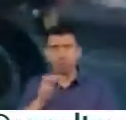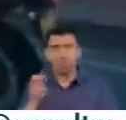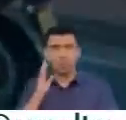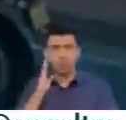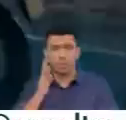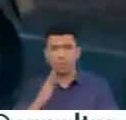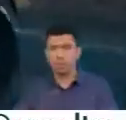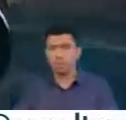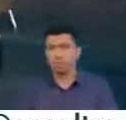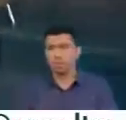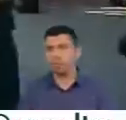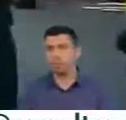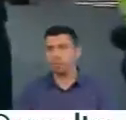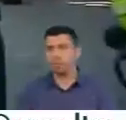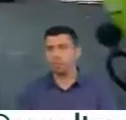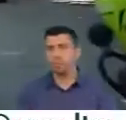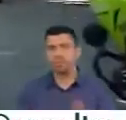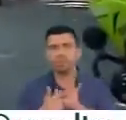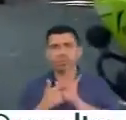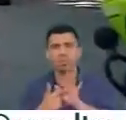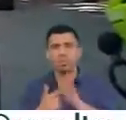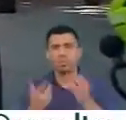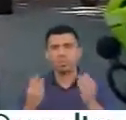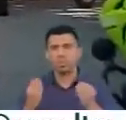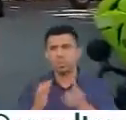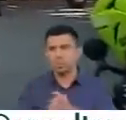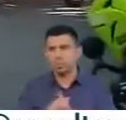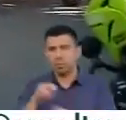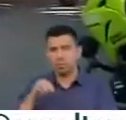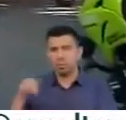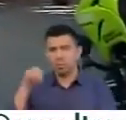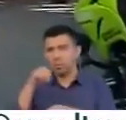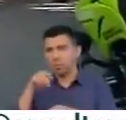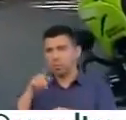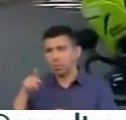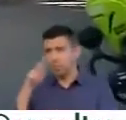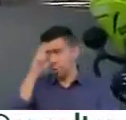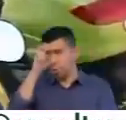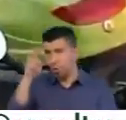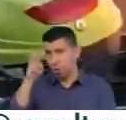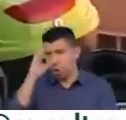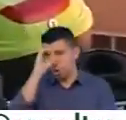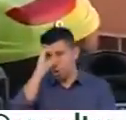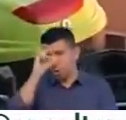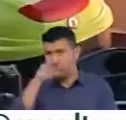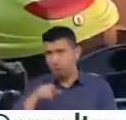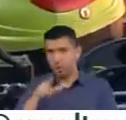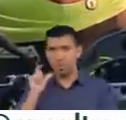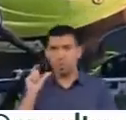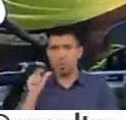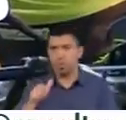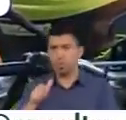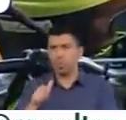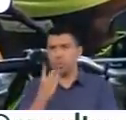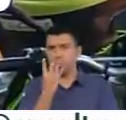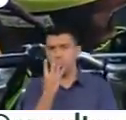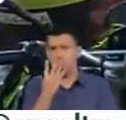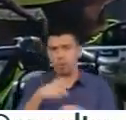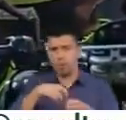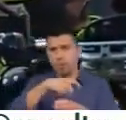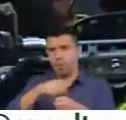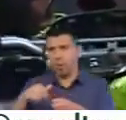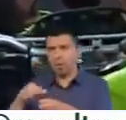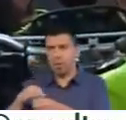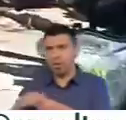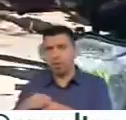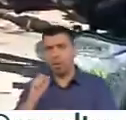santandereana. La misión, la toma de un amplio sector del nororiente de Cúcuta. 4 barrios, entre ellos